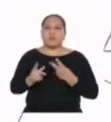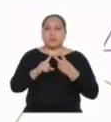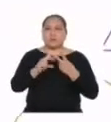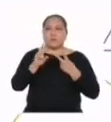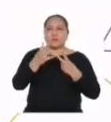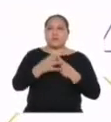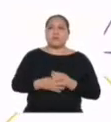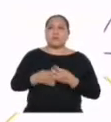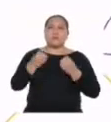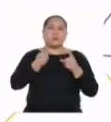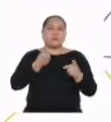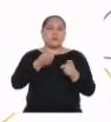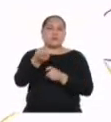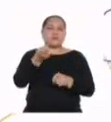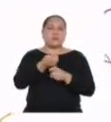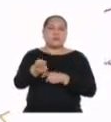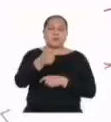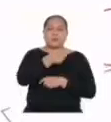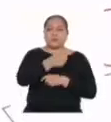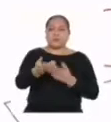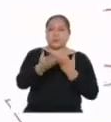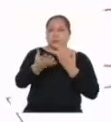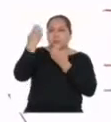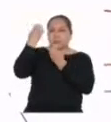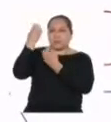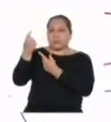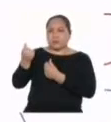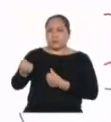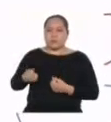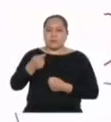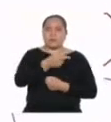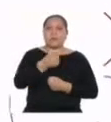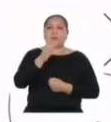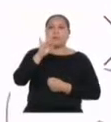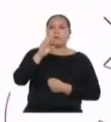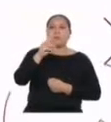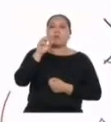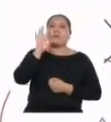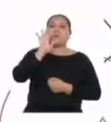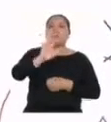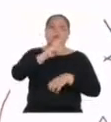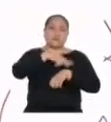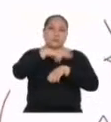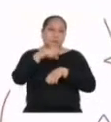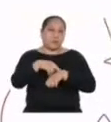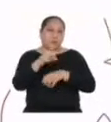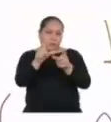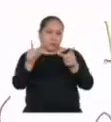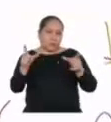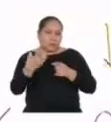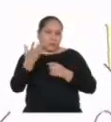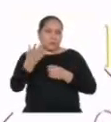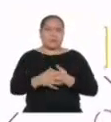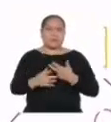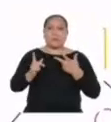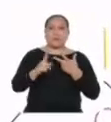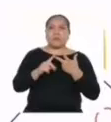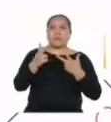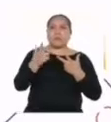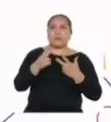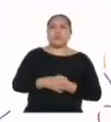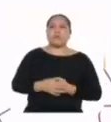2. ¿Cómo impactan estas actividades económicas en la biodiversidad de tu región o localidad?